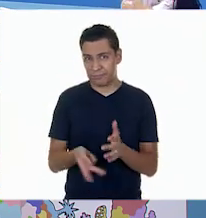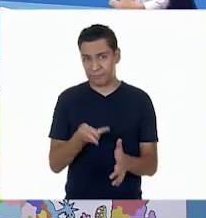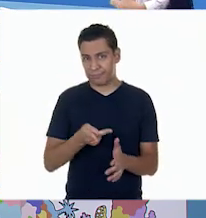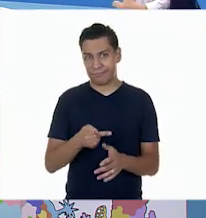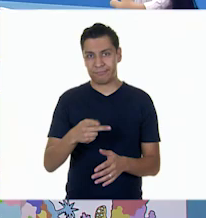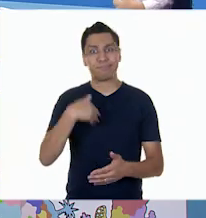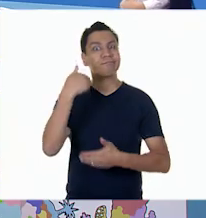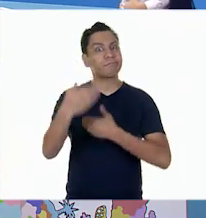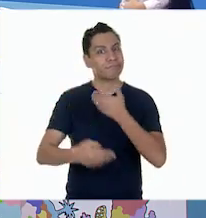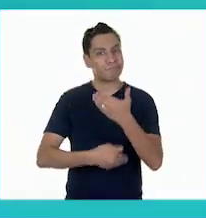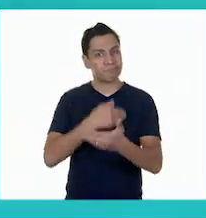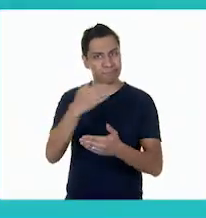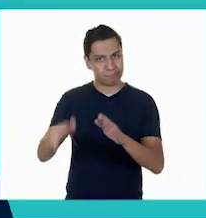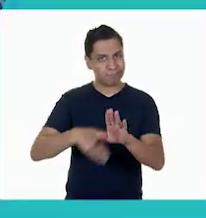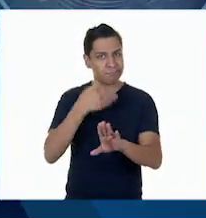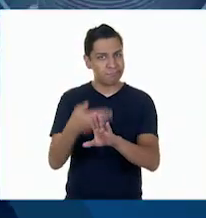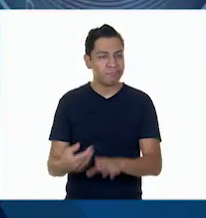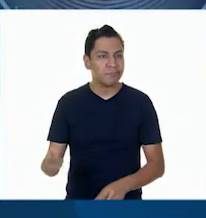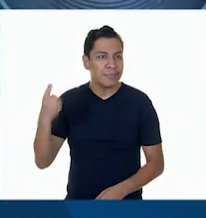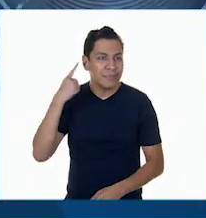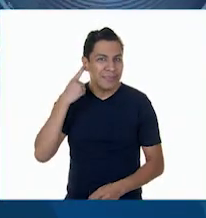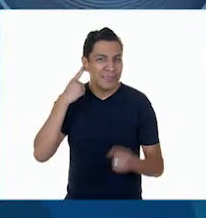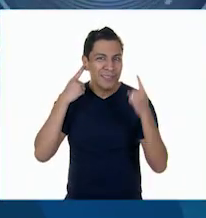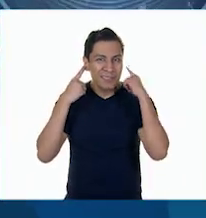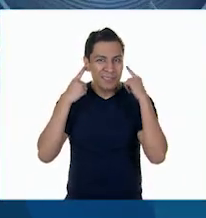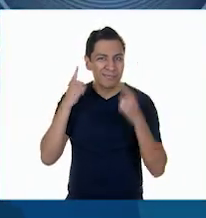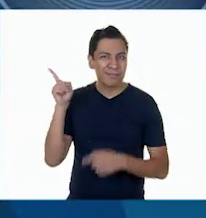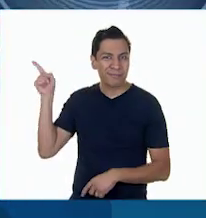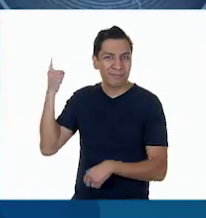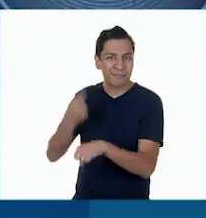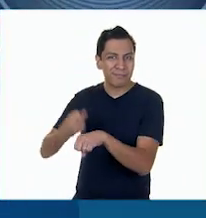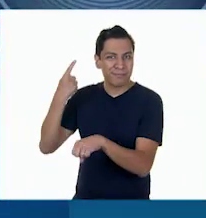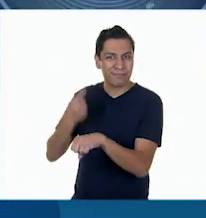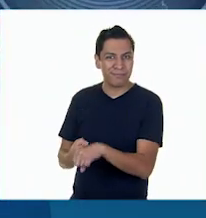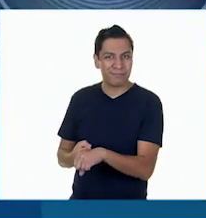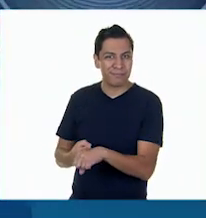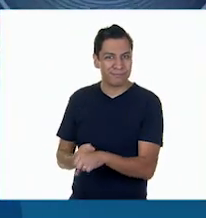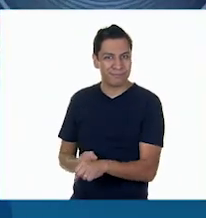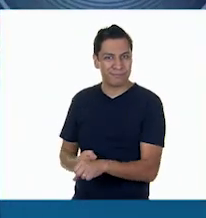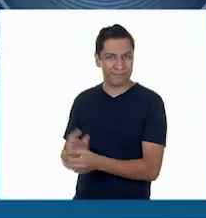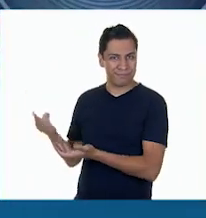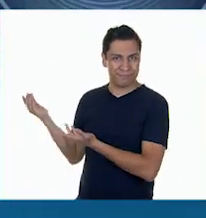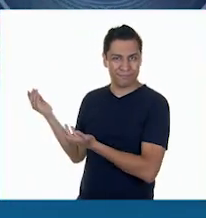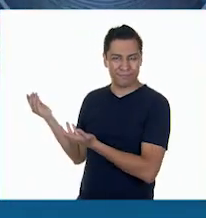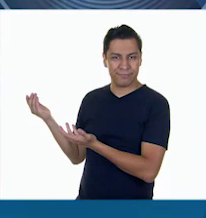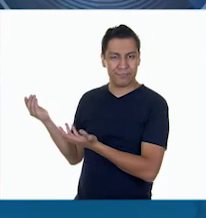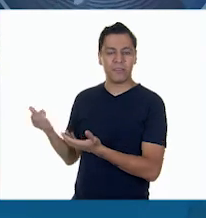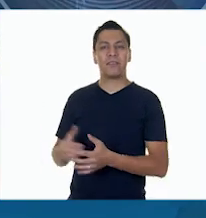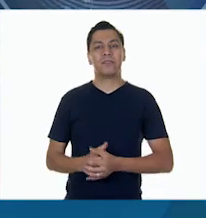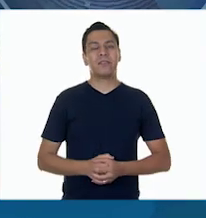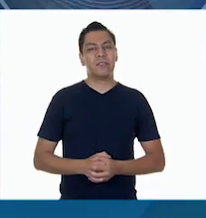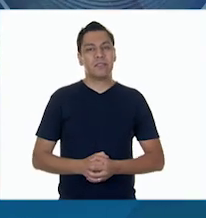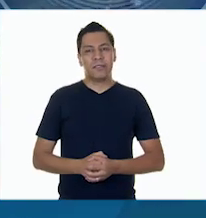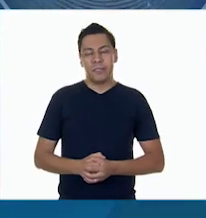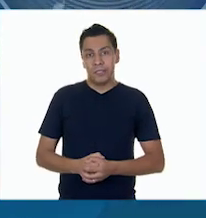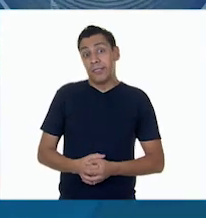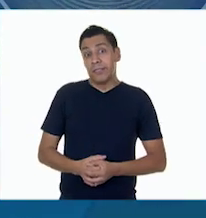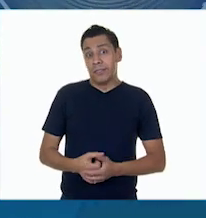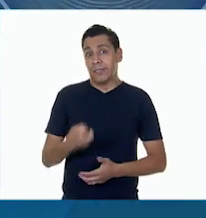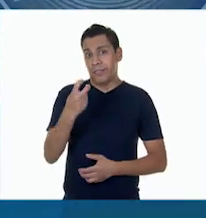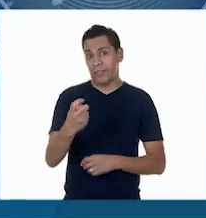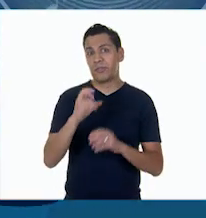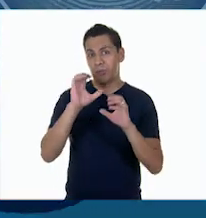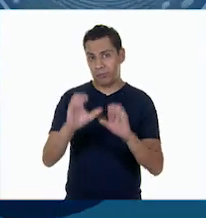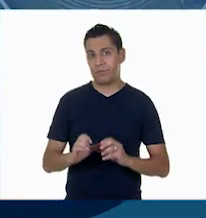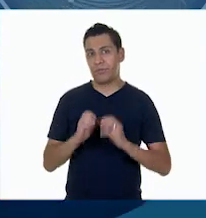puede provocar severos daños a nuestra salud. Maestra, ¿y cómo perder el sentido? Bueno, eso puede ser uno perder el